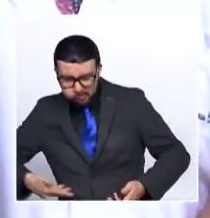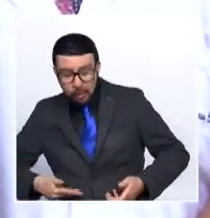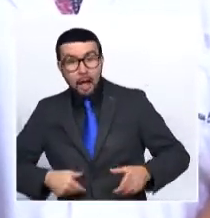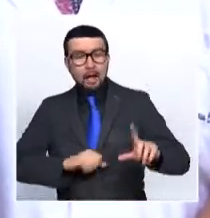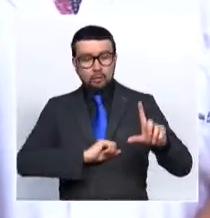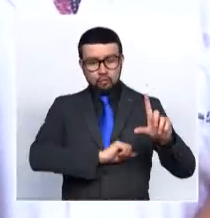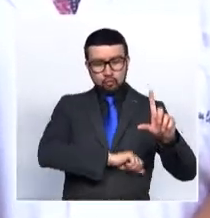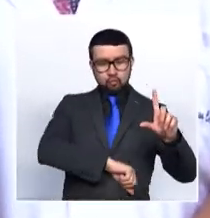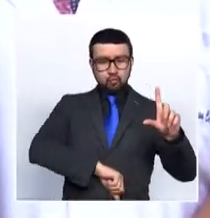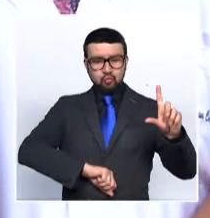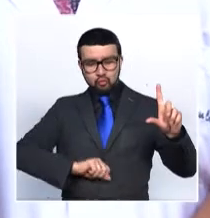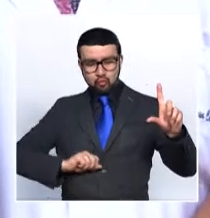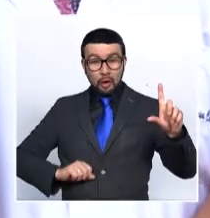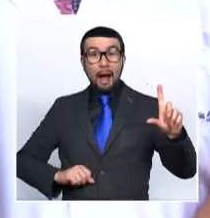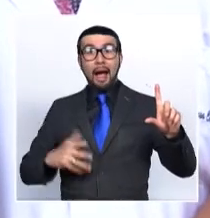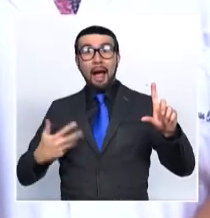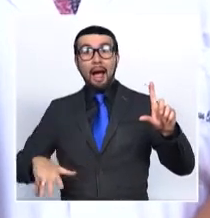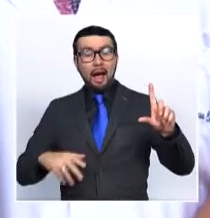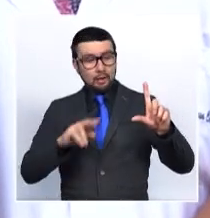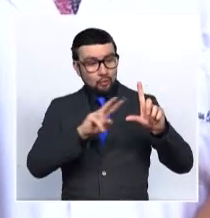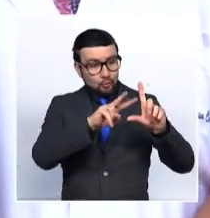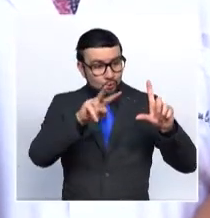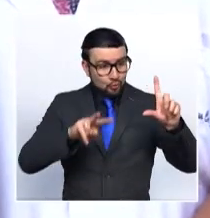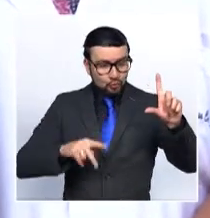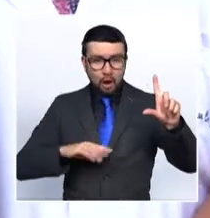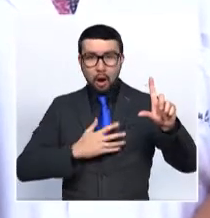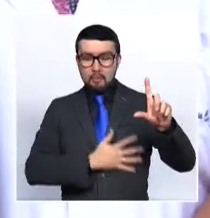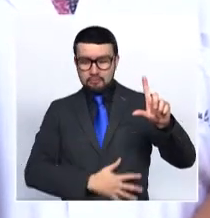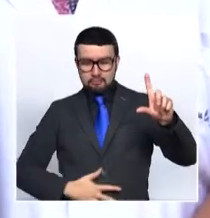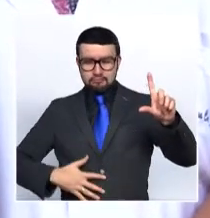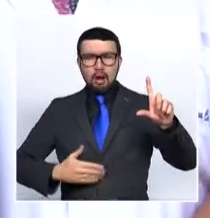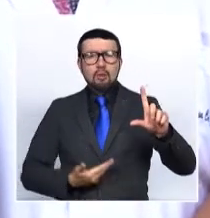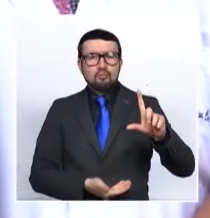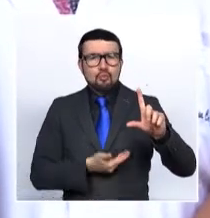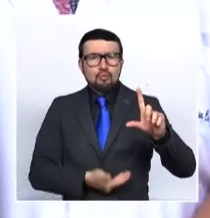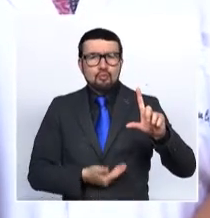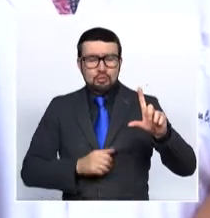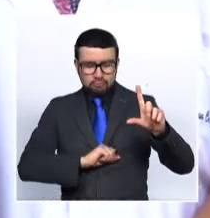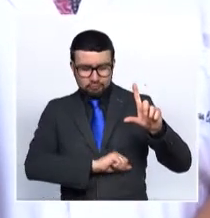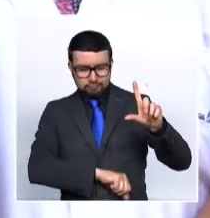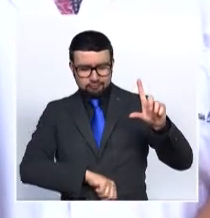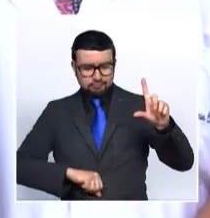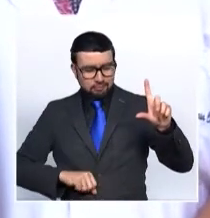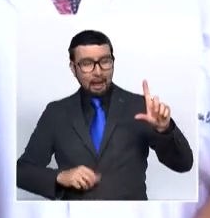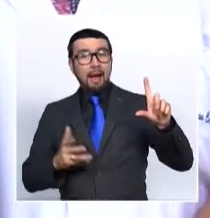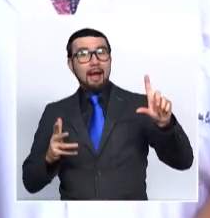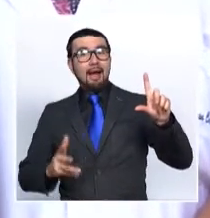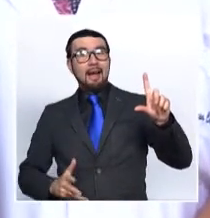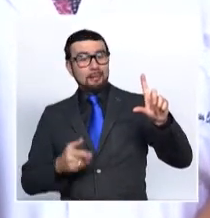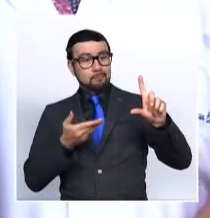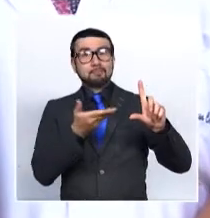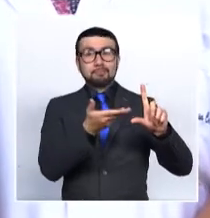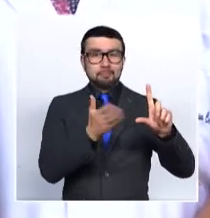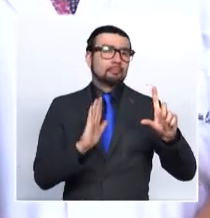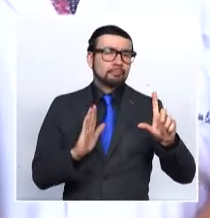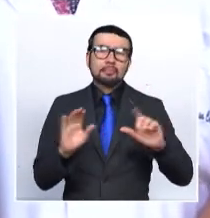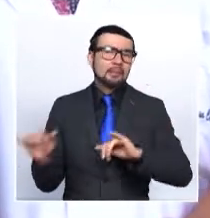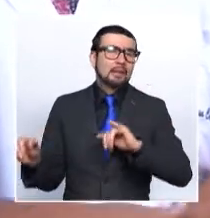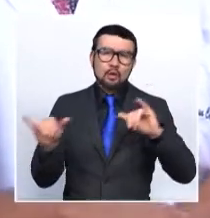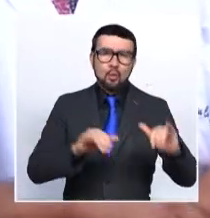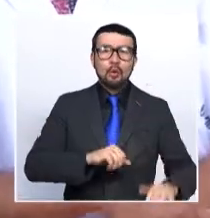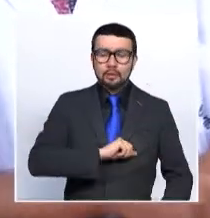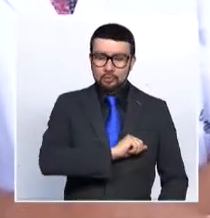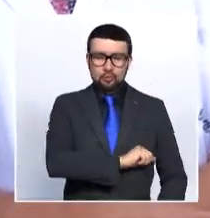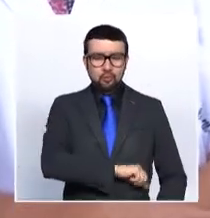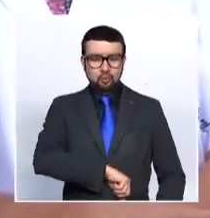todos los órganos fetales. Sin embargo, a través de estos años, nosotros hemos visto que lo que